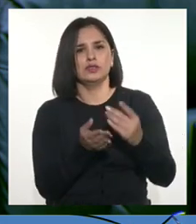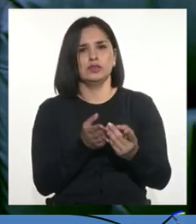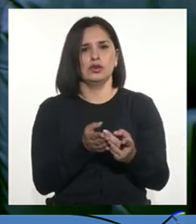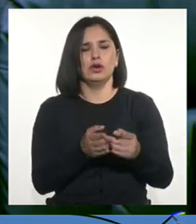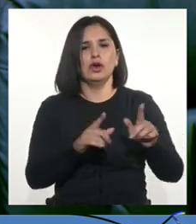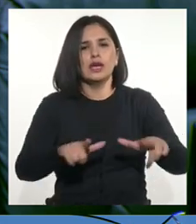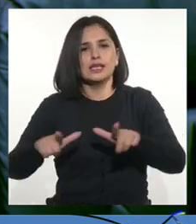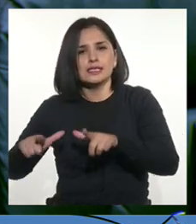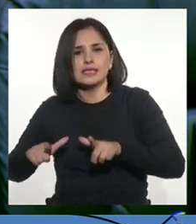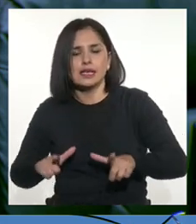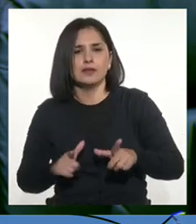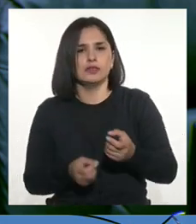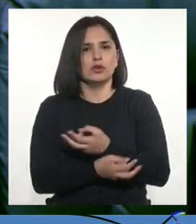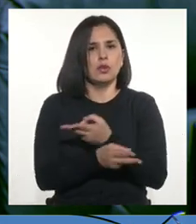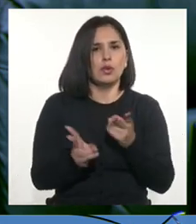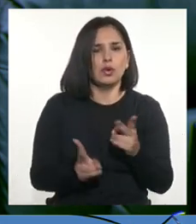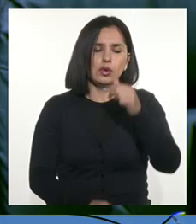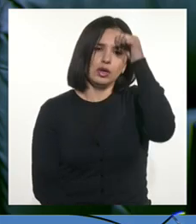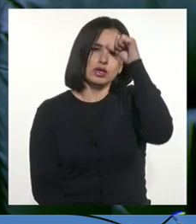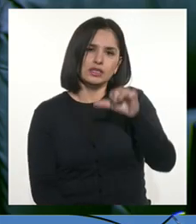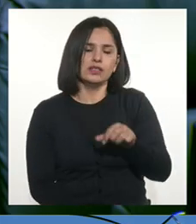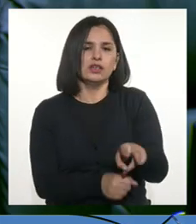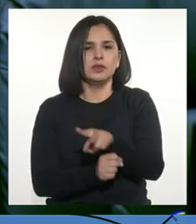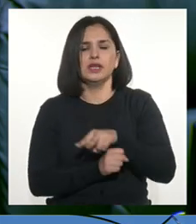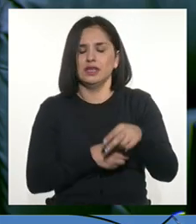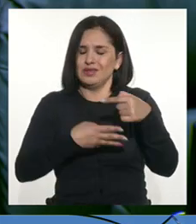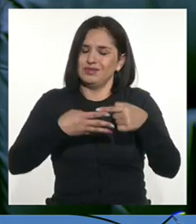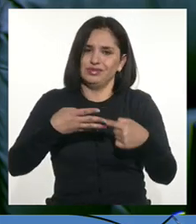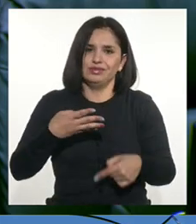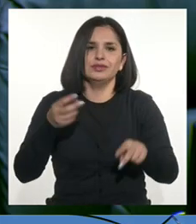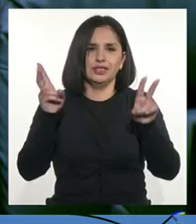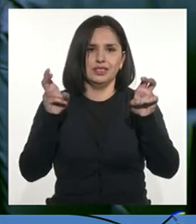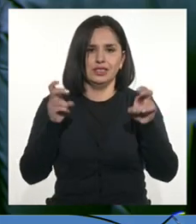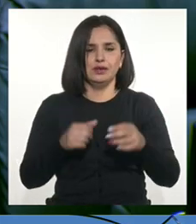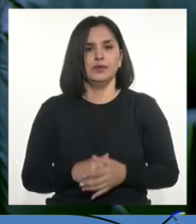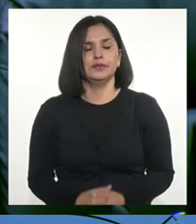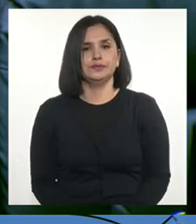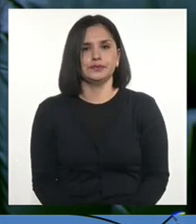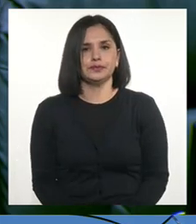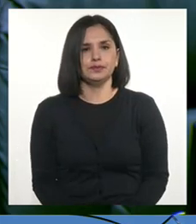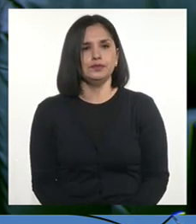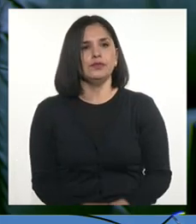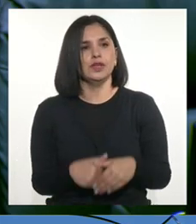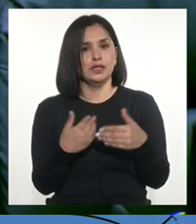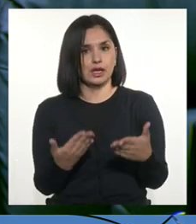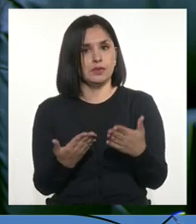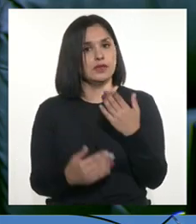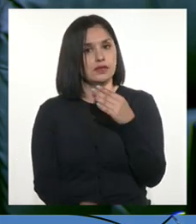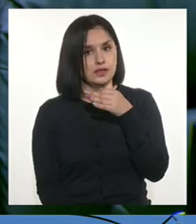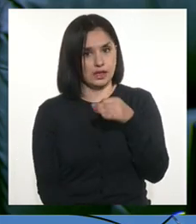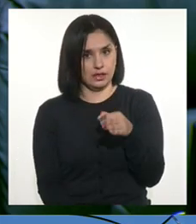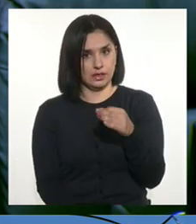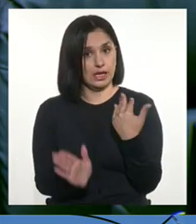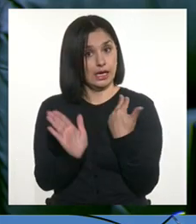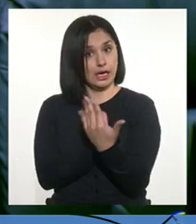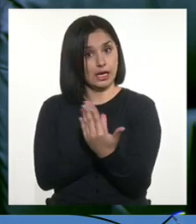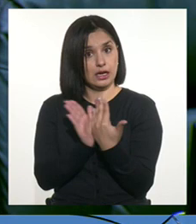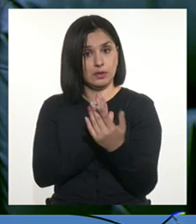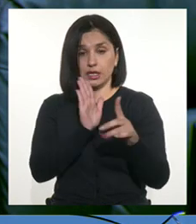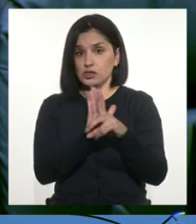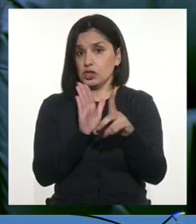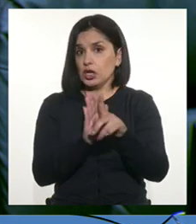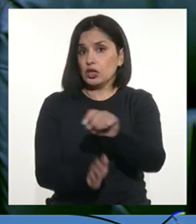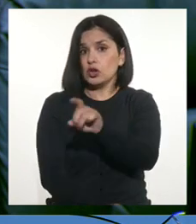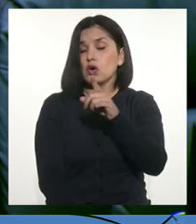alcohol y sanciones administrativas entre otras materias el efecto se establece que la derogación de leyes no